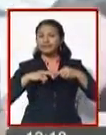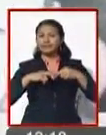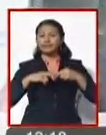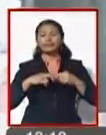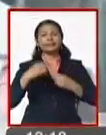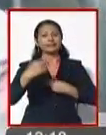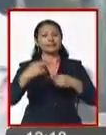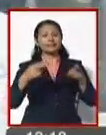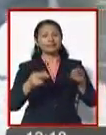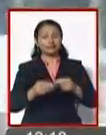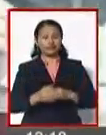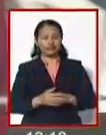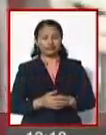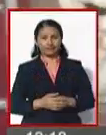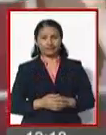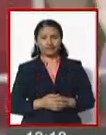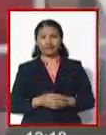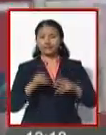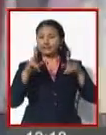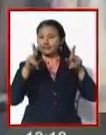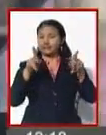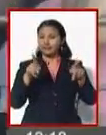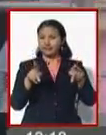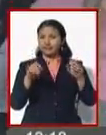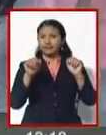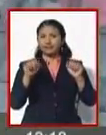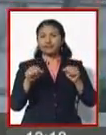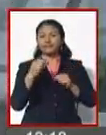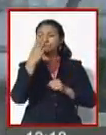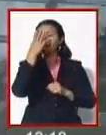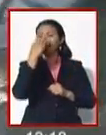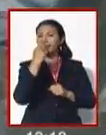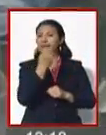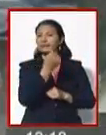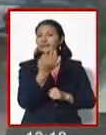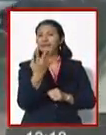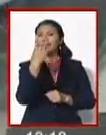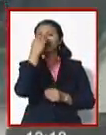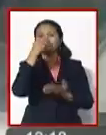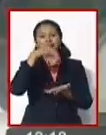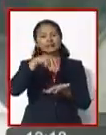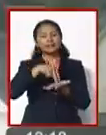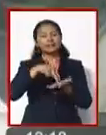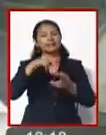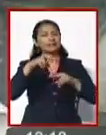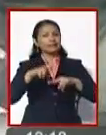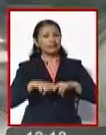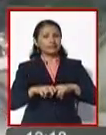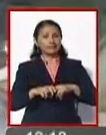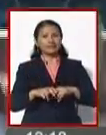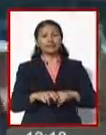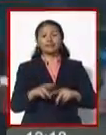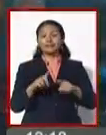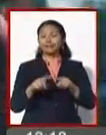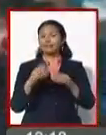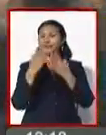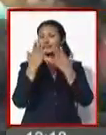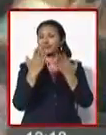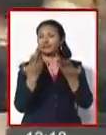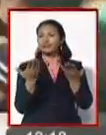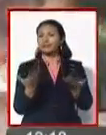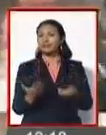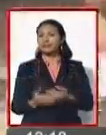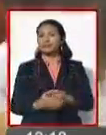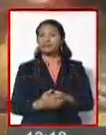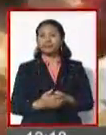mismo cuarto a fin de que estos detenidos puedan dormir, pero algunos duermen parados, otros sentados, y lastimosamente